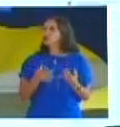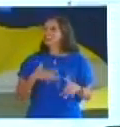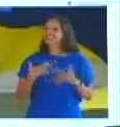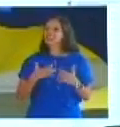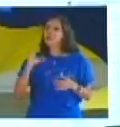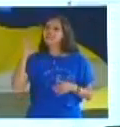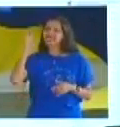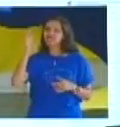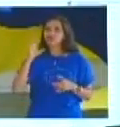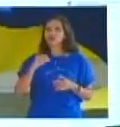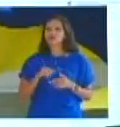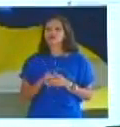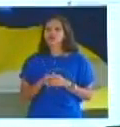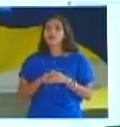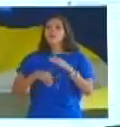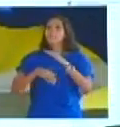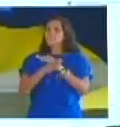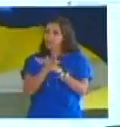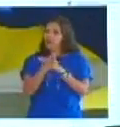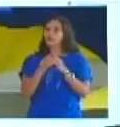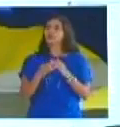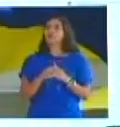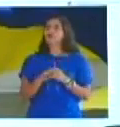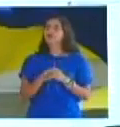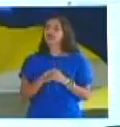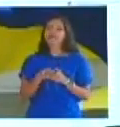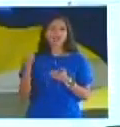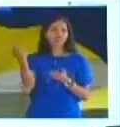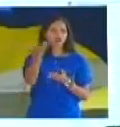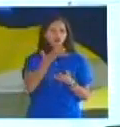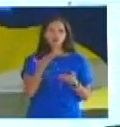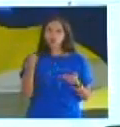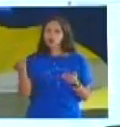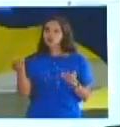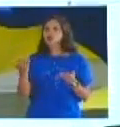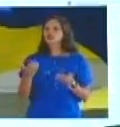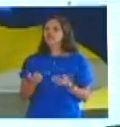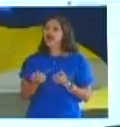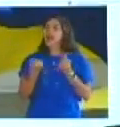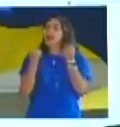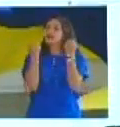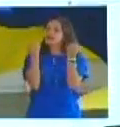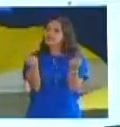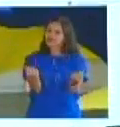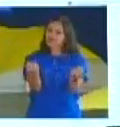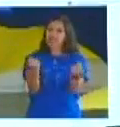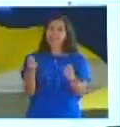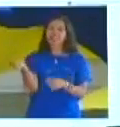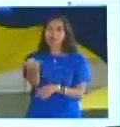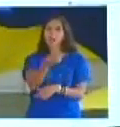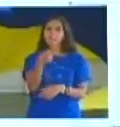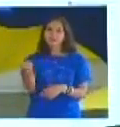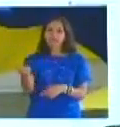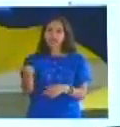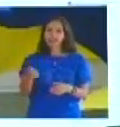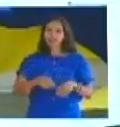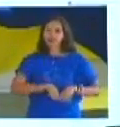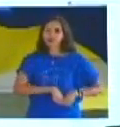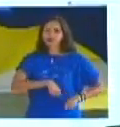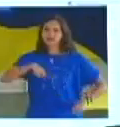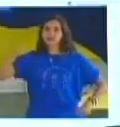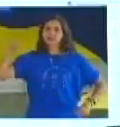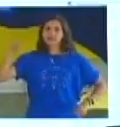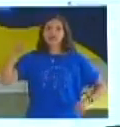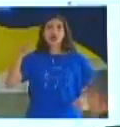patriótico, vamos a proceder entre todos y todas a entregarle esta espada, el sable que usó